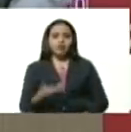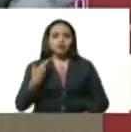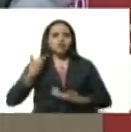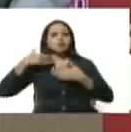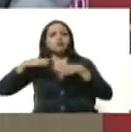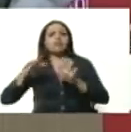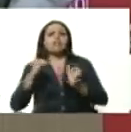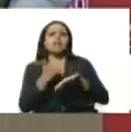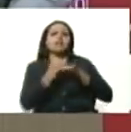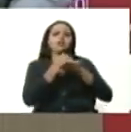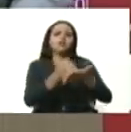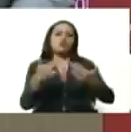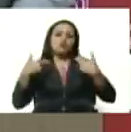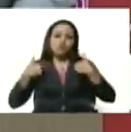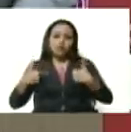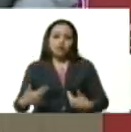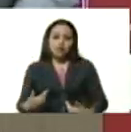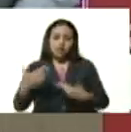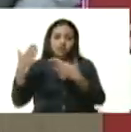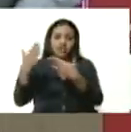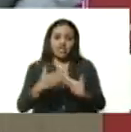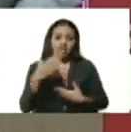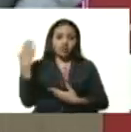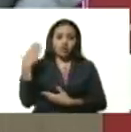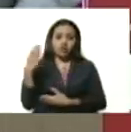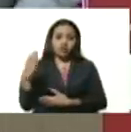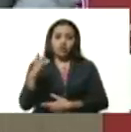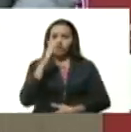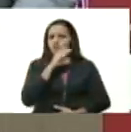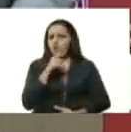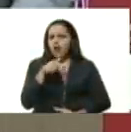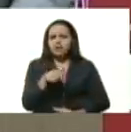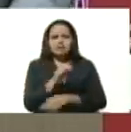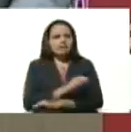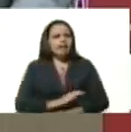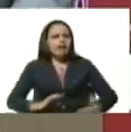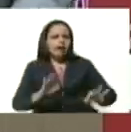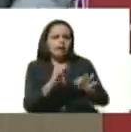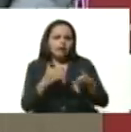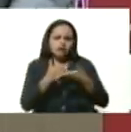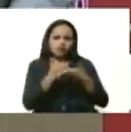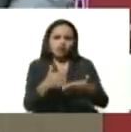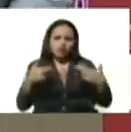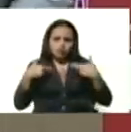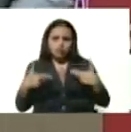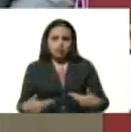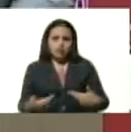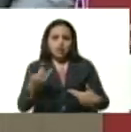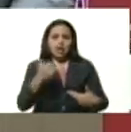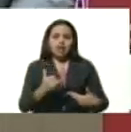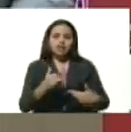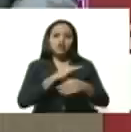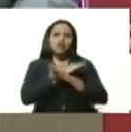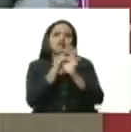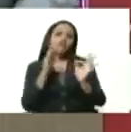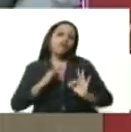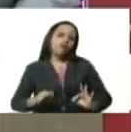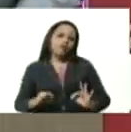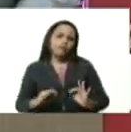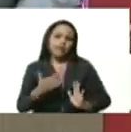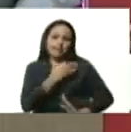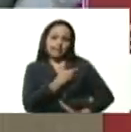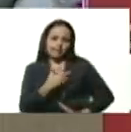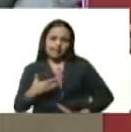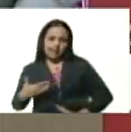ayuda humanitaria que provenía de Colombia no era tal ayuda humanitaria, sino que era una excusa para